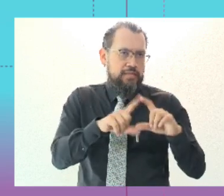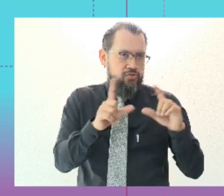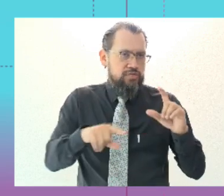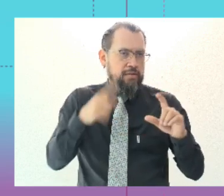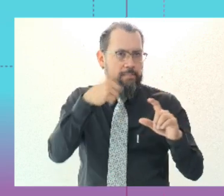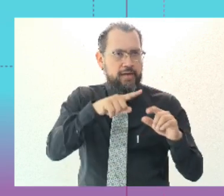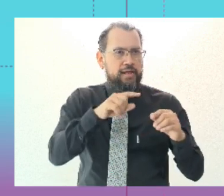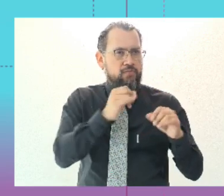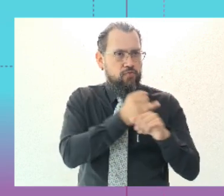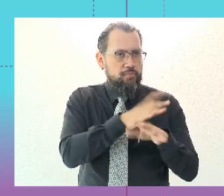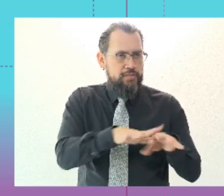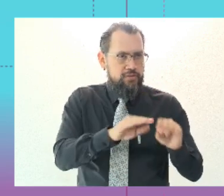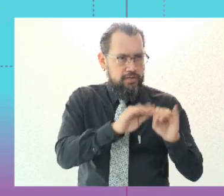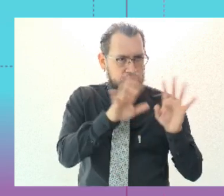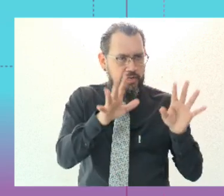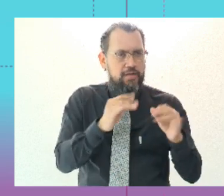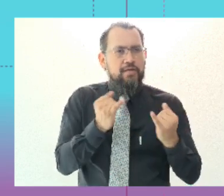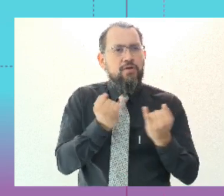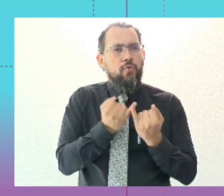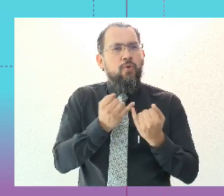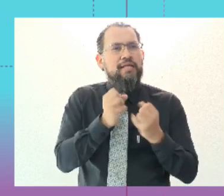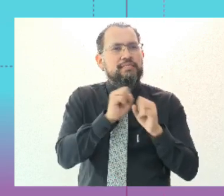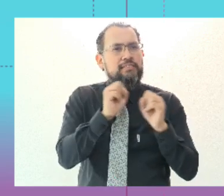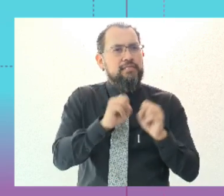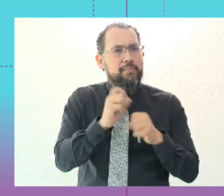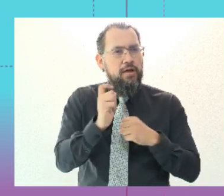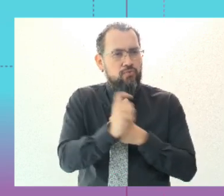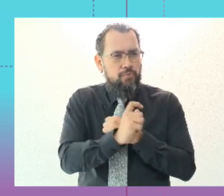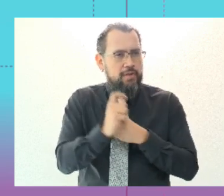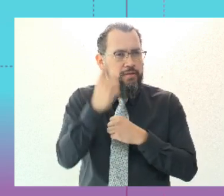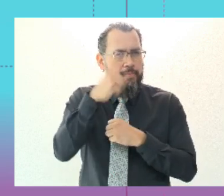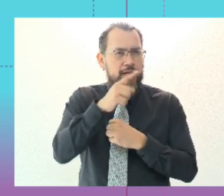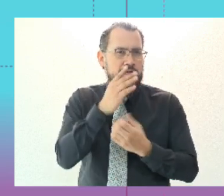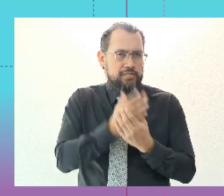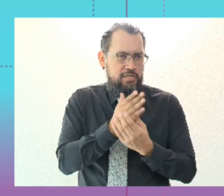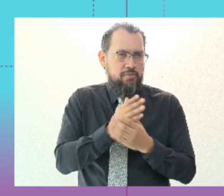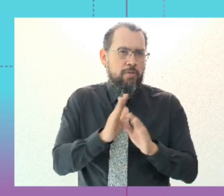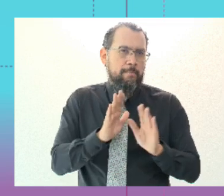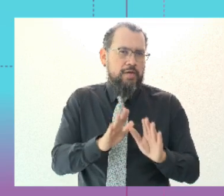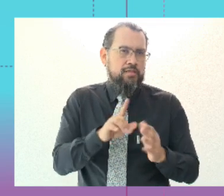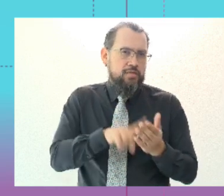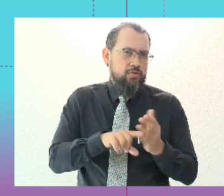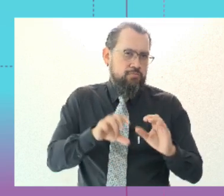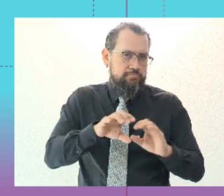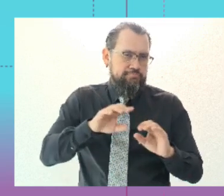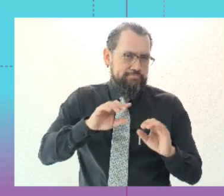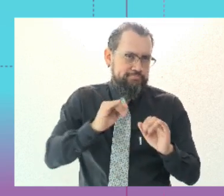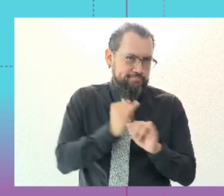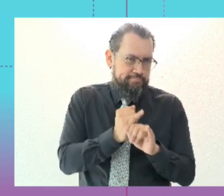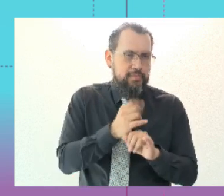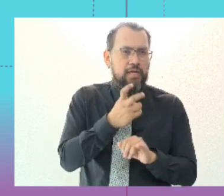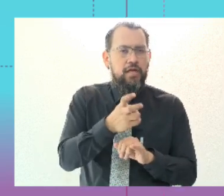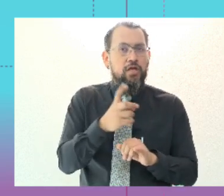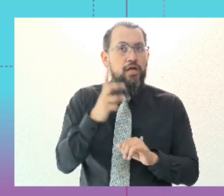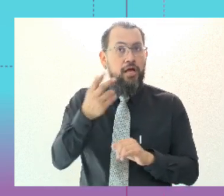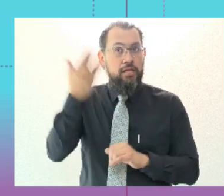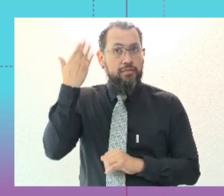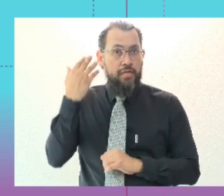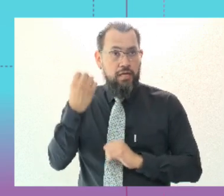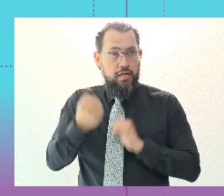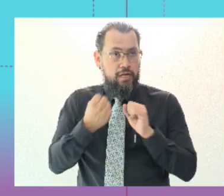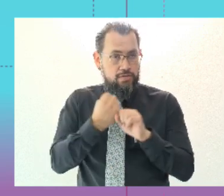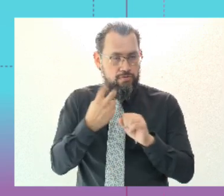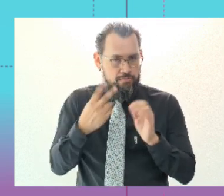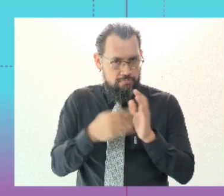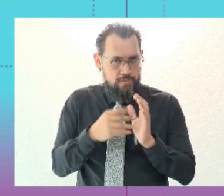Transparencia y la Comisión de Sistemas Automatizados de Archivos y Preservación Digital del Consejo Nacional de Archivos. En 2020 recibió